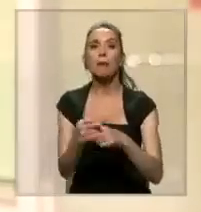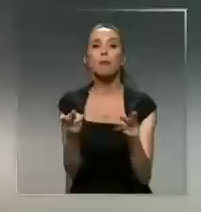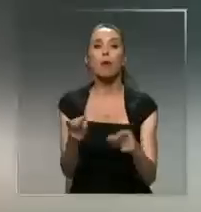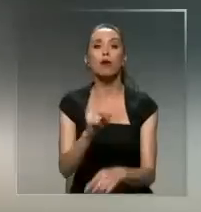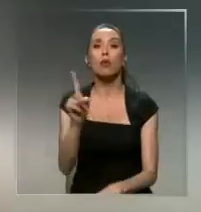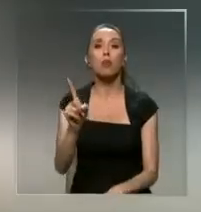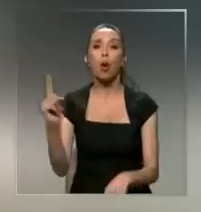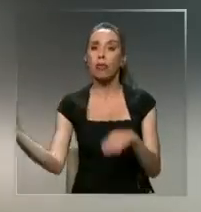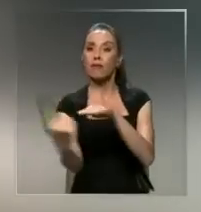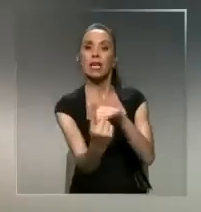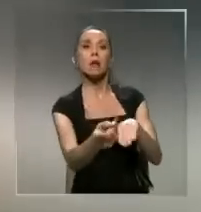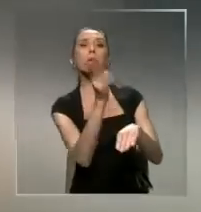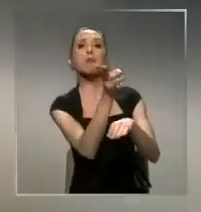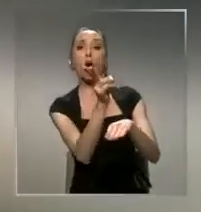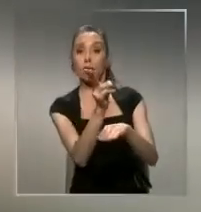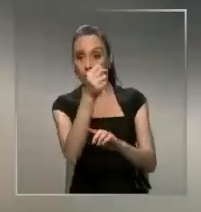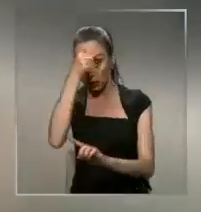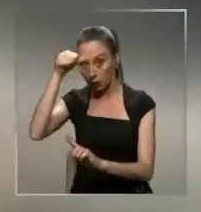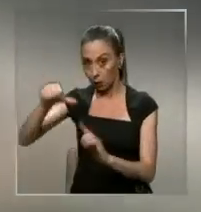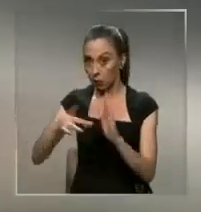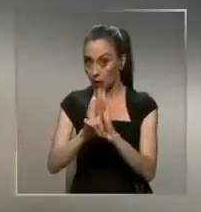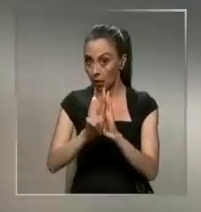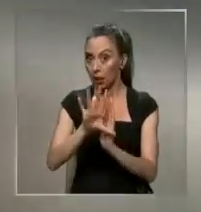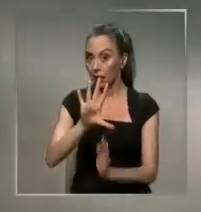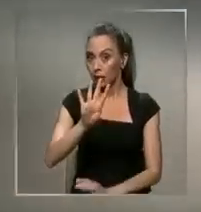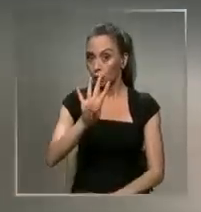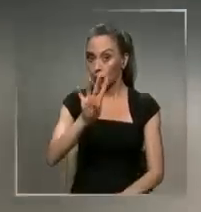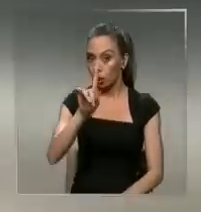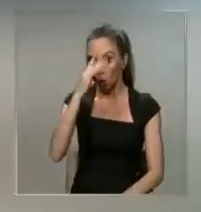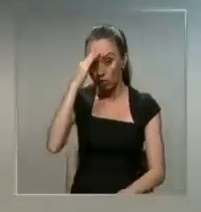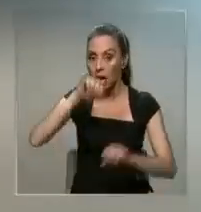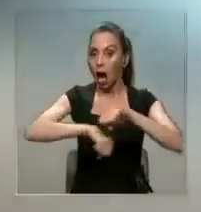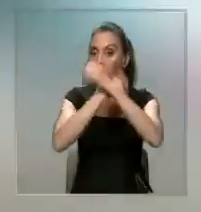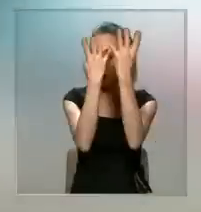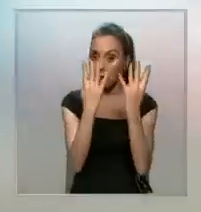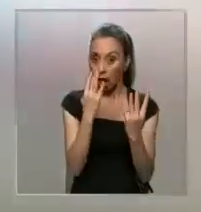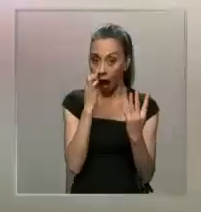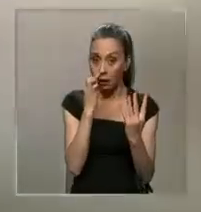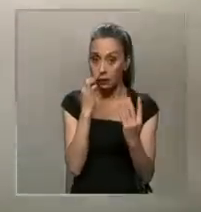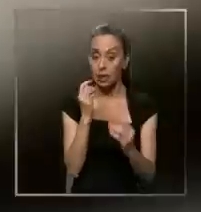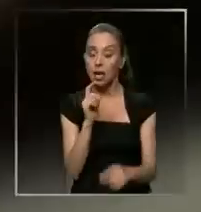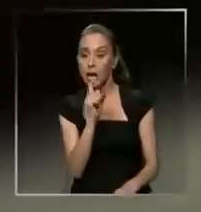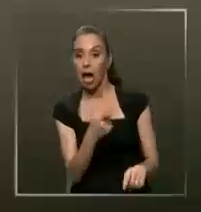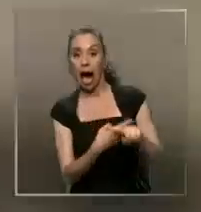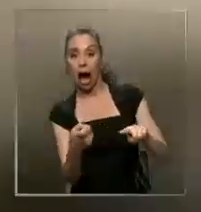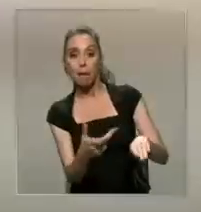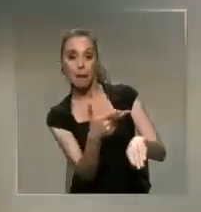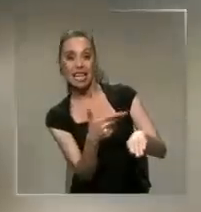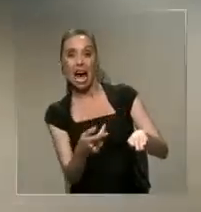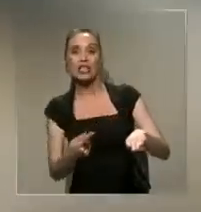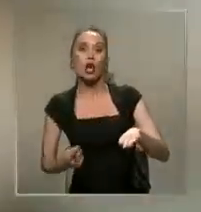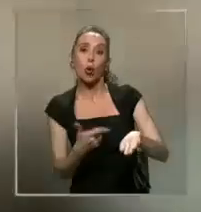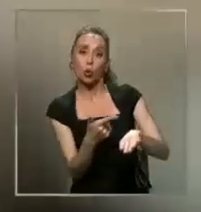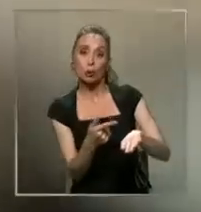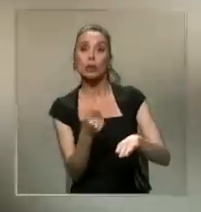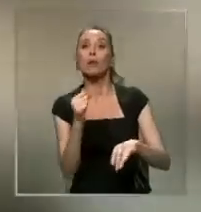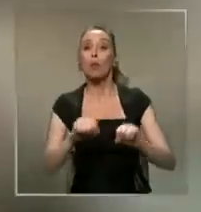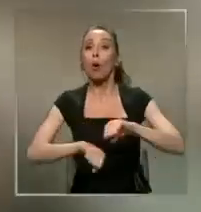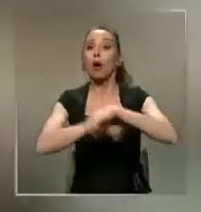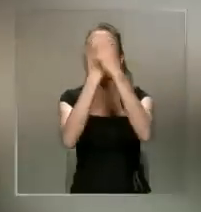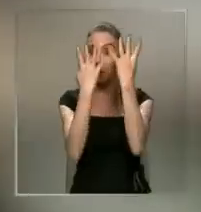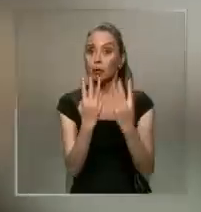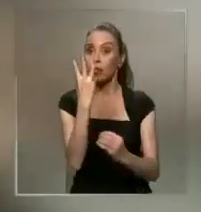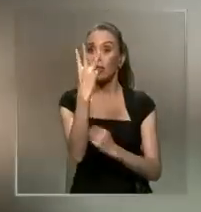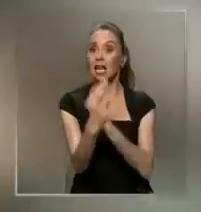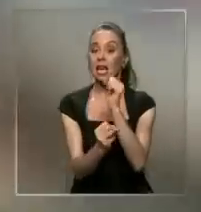prohibición. Delito que tiene una pena de 541 días de cárcel, mientras que por las amenazas arriesgan hasta 3 años de prisión.